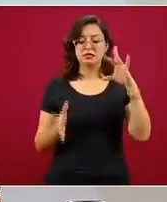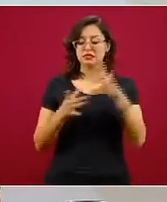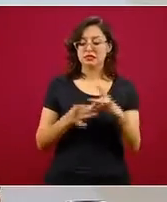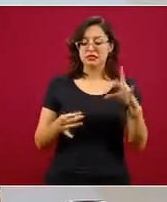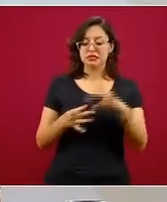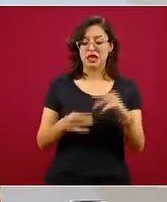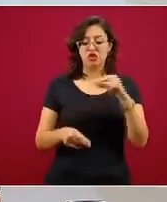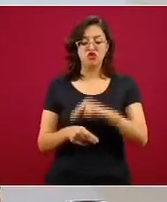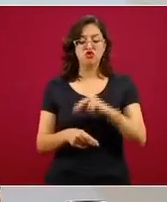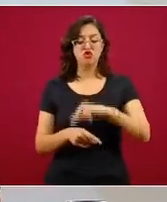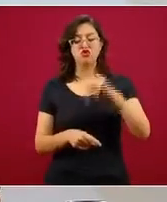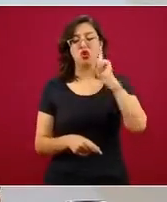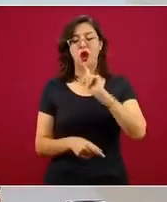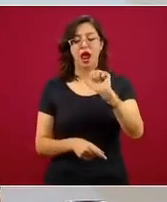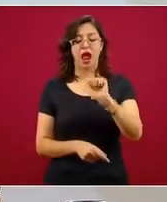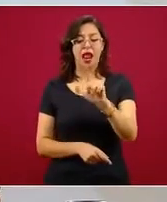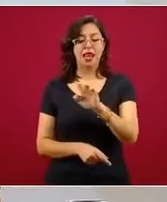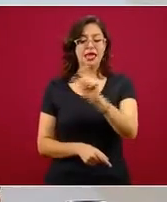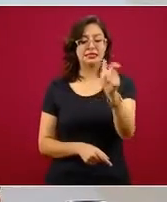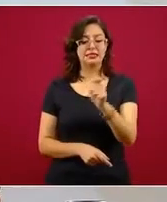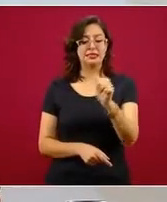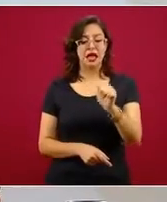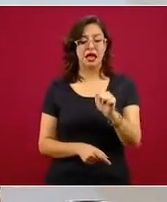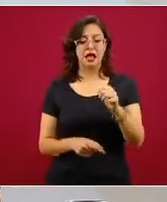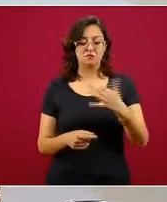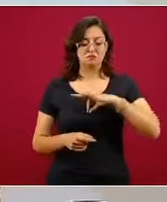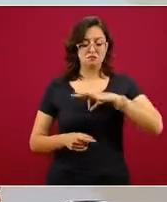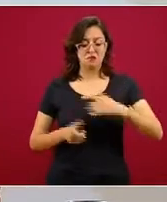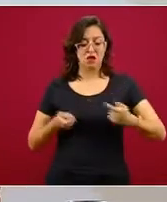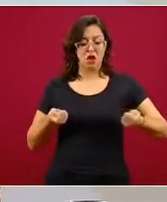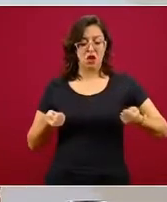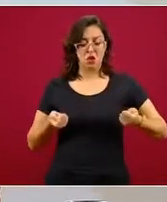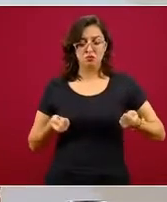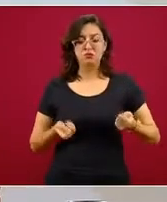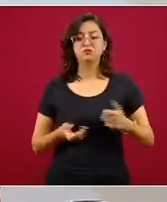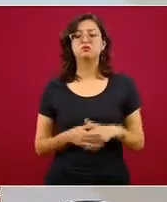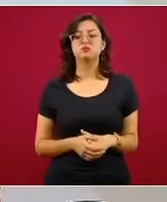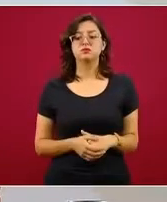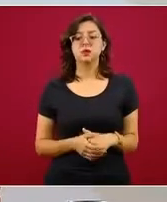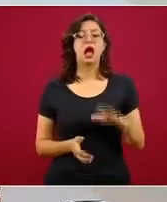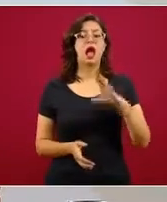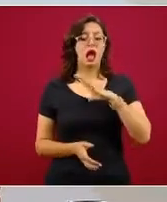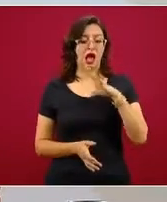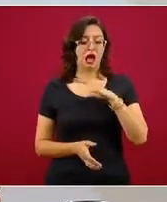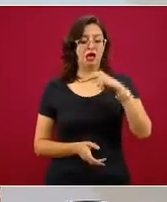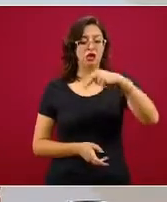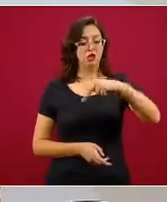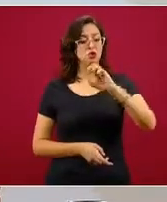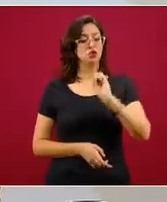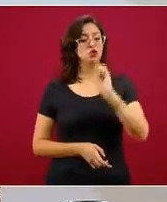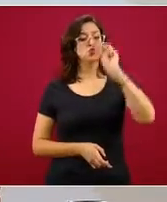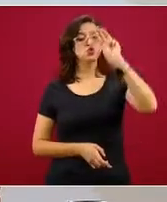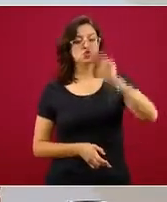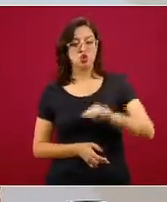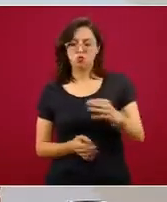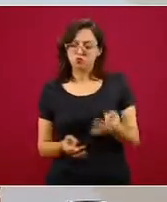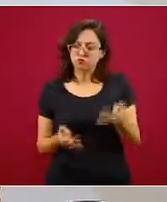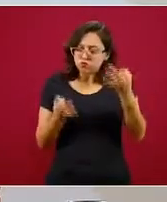Torre, que es especialista en control de infecciones, y hemos comentado, existe una norma oficial mexicana